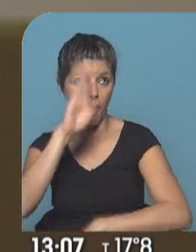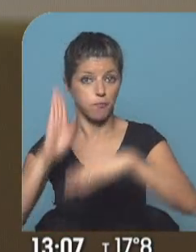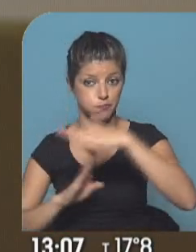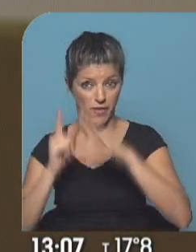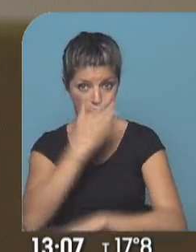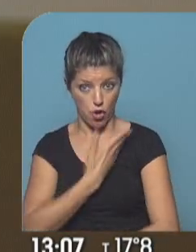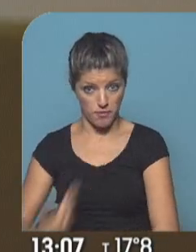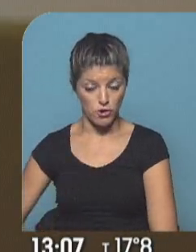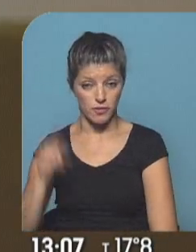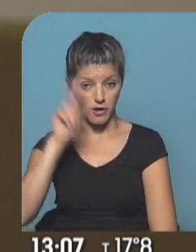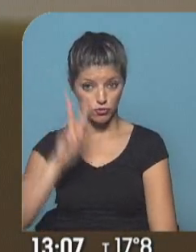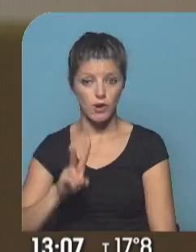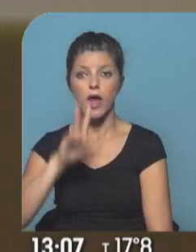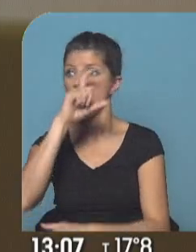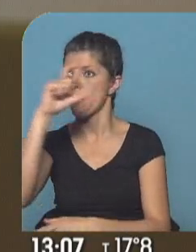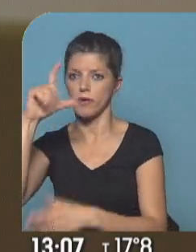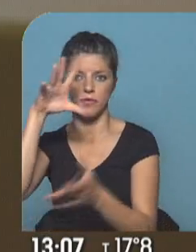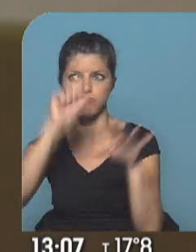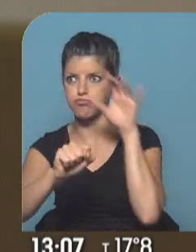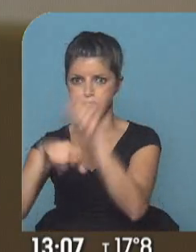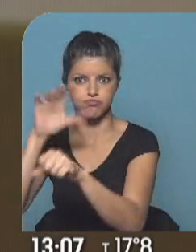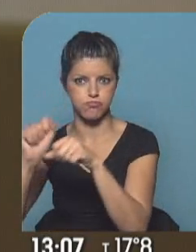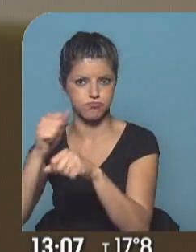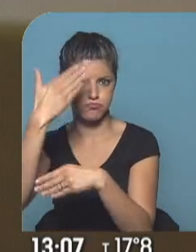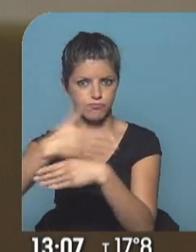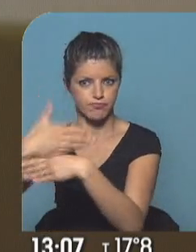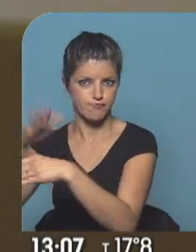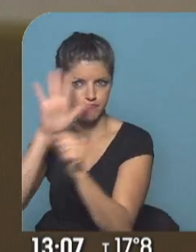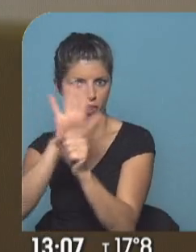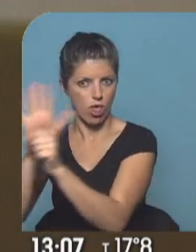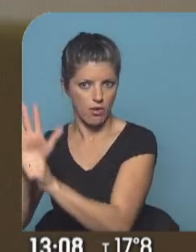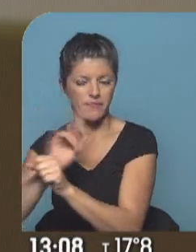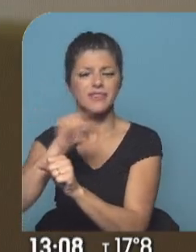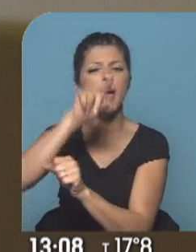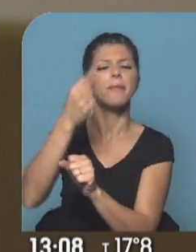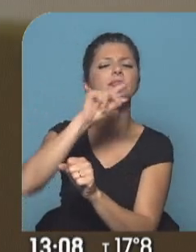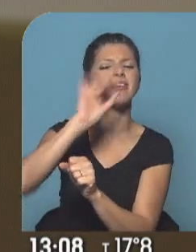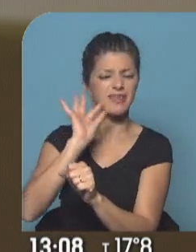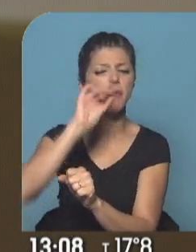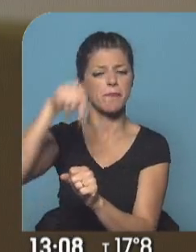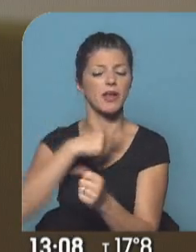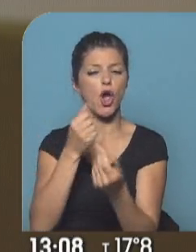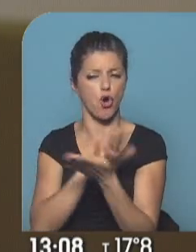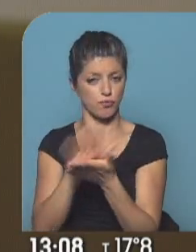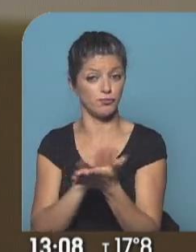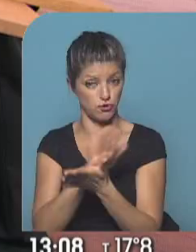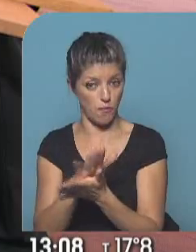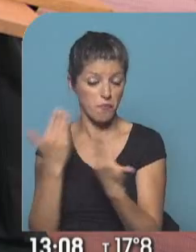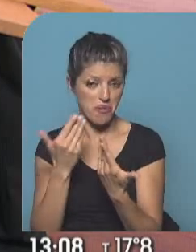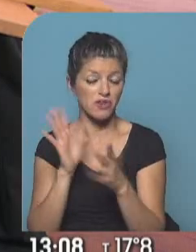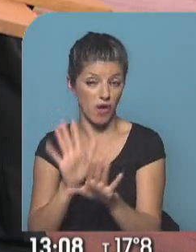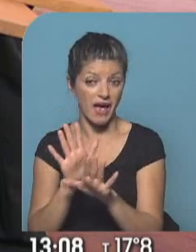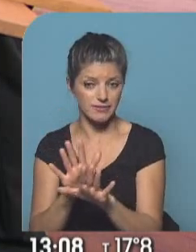del gobierno, que son fondos que evidentemente provienen de la corrupción. Ahora, me pregunto y comparto una